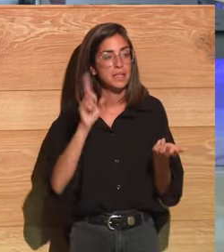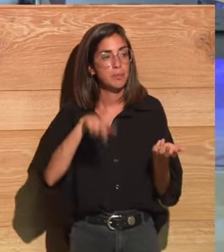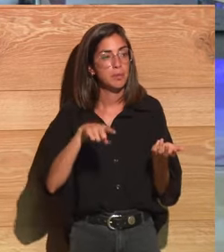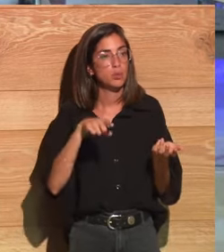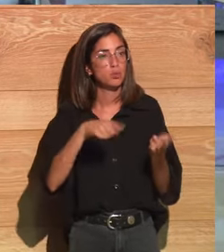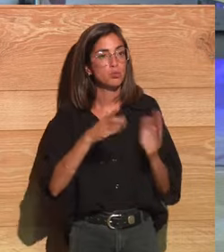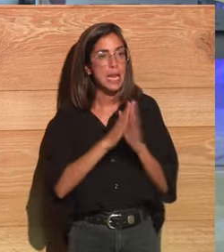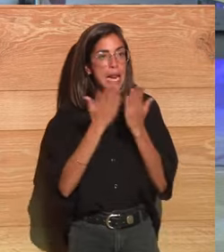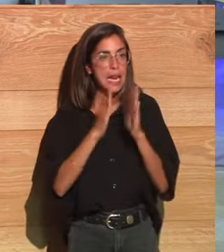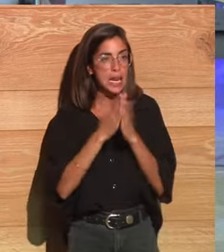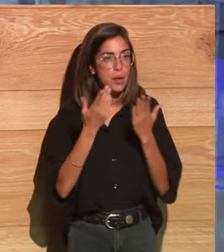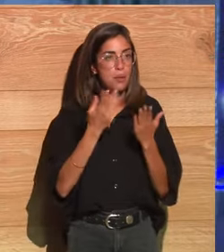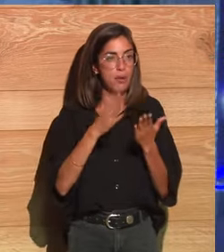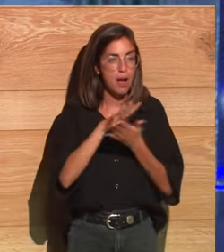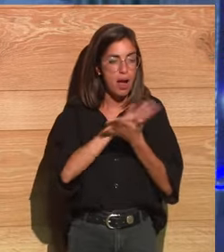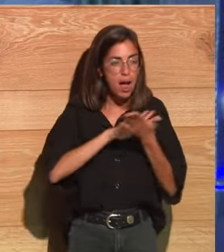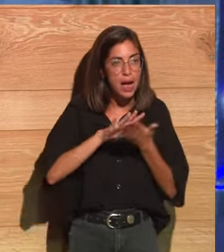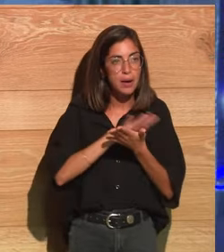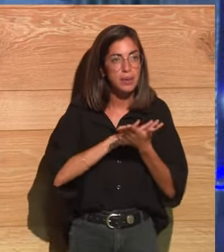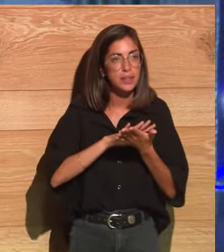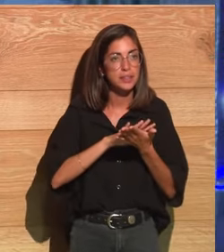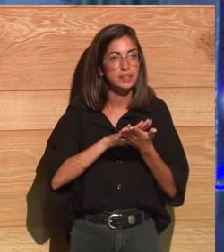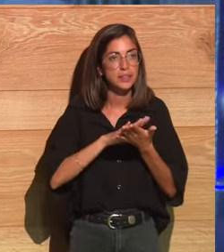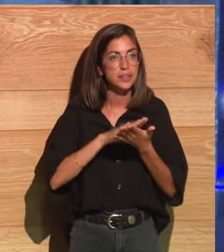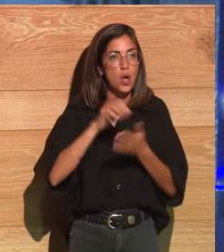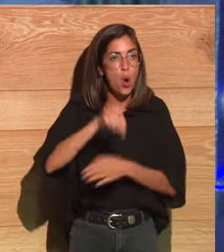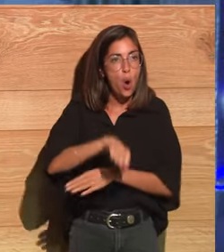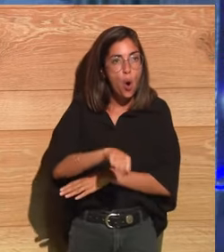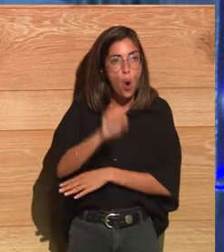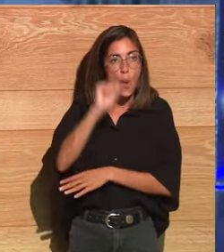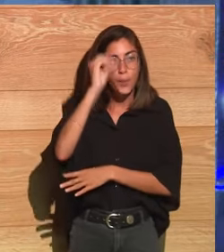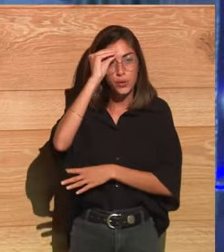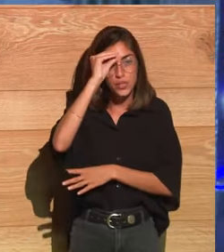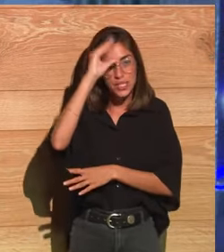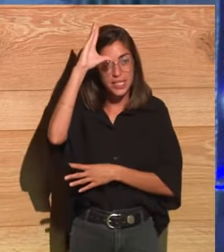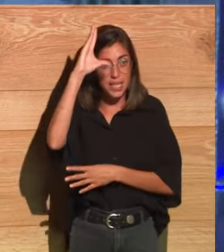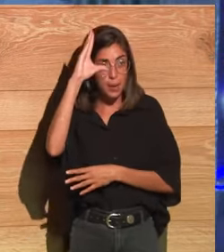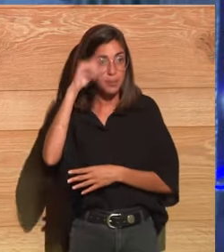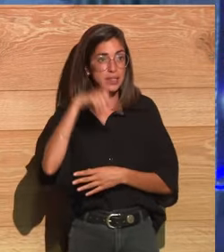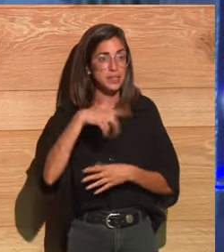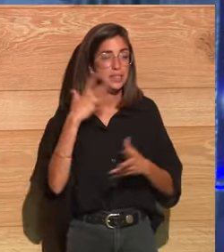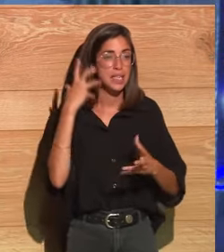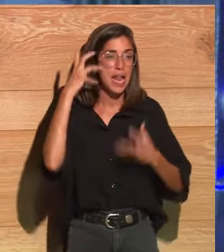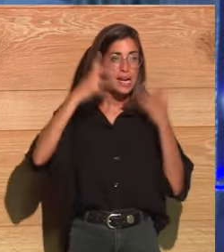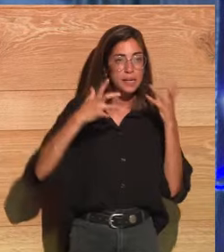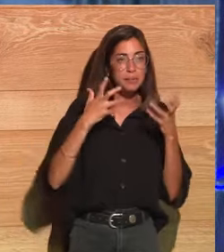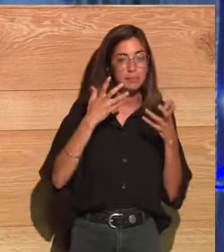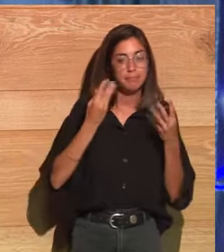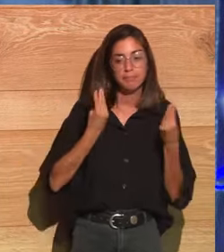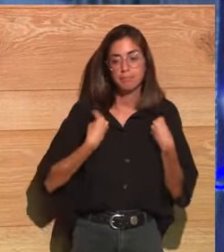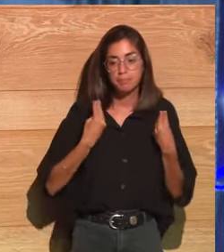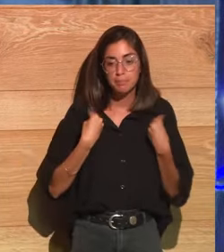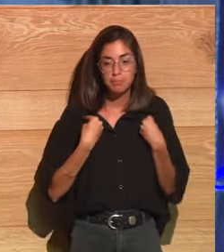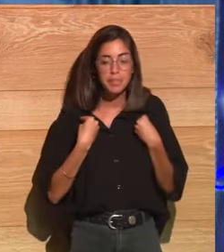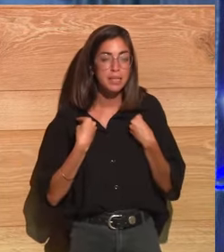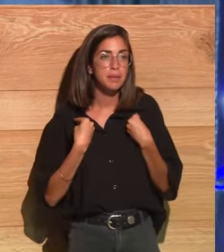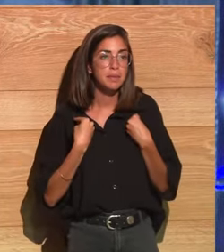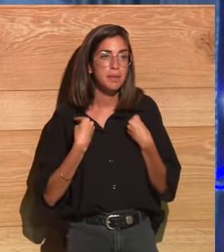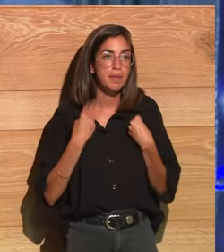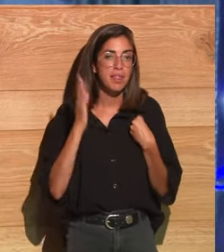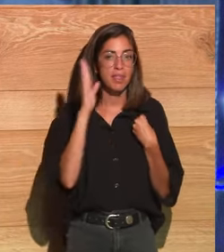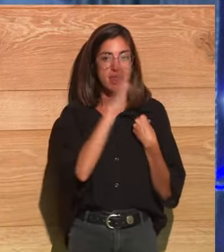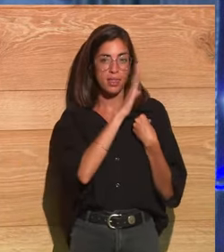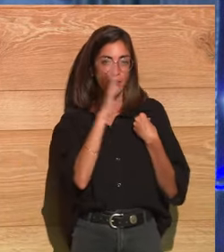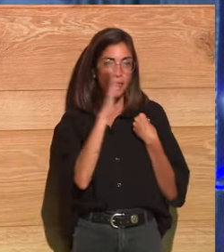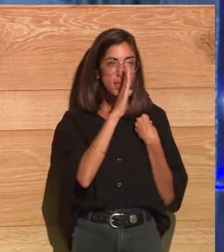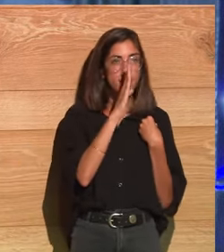del libro, ¿no? Hablas de que Sapiens, ¿no? Homo Sapiens es una especie que vive bajo la larga sombra del